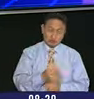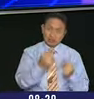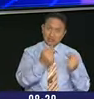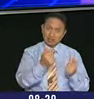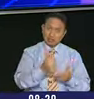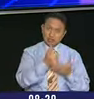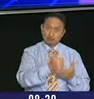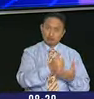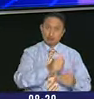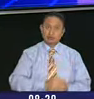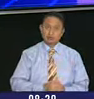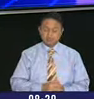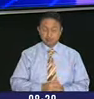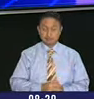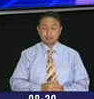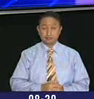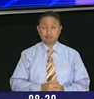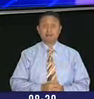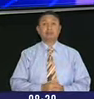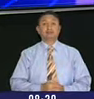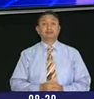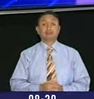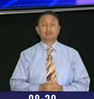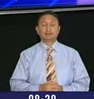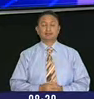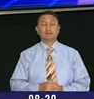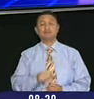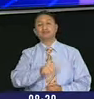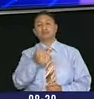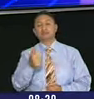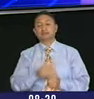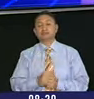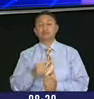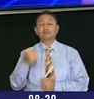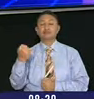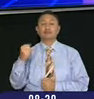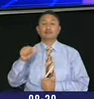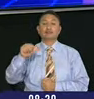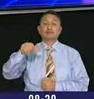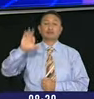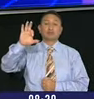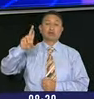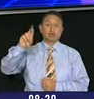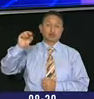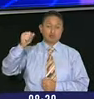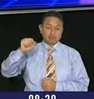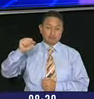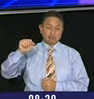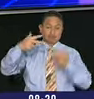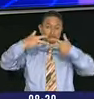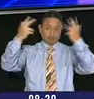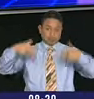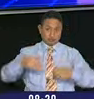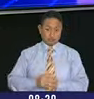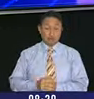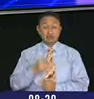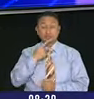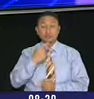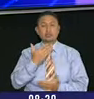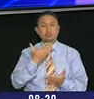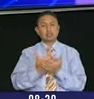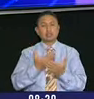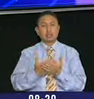en este caso, este sector de la ciudad. Y los moradores de Santa Rosa y Chillogallo, en el sur de Quito, pues agradecen, como puede ser de otra